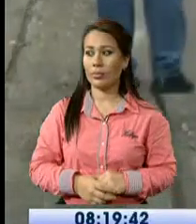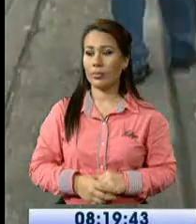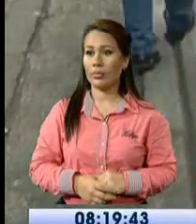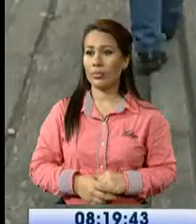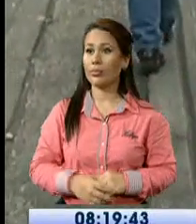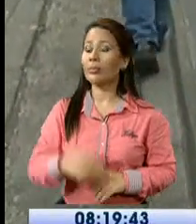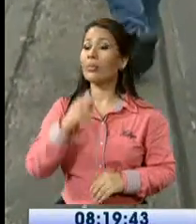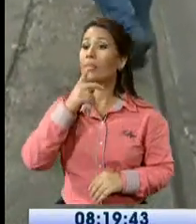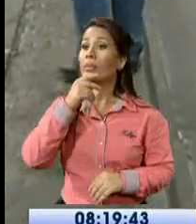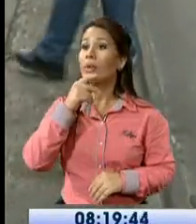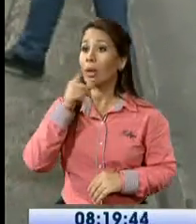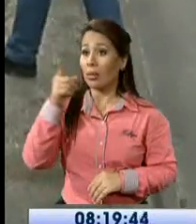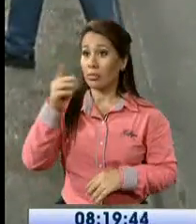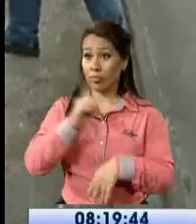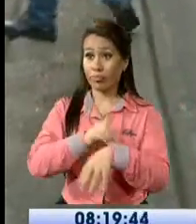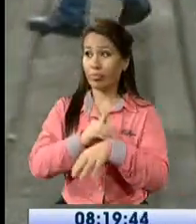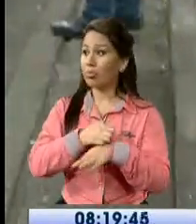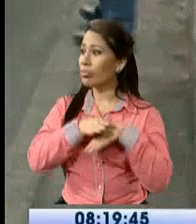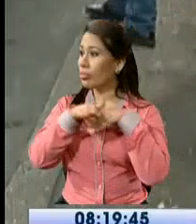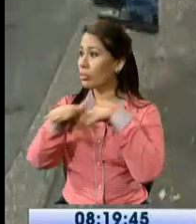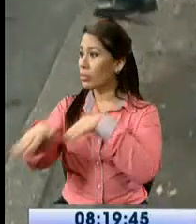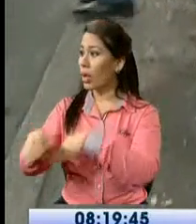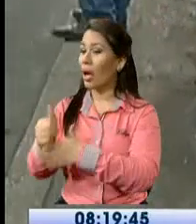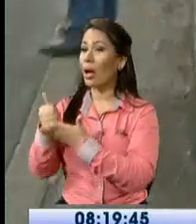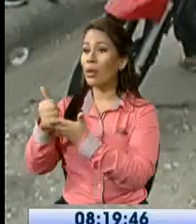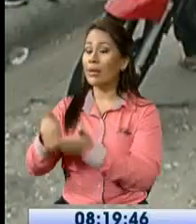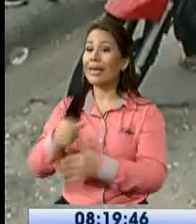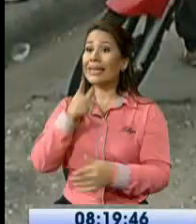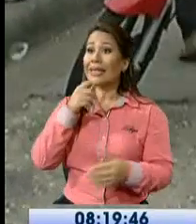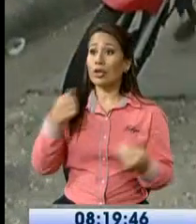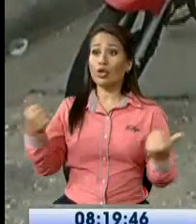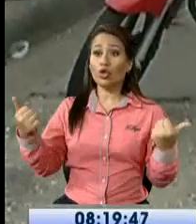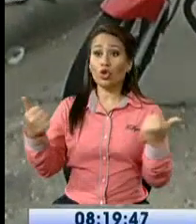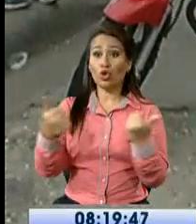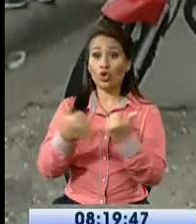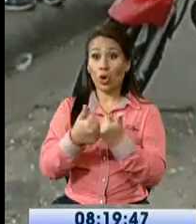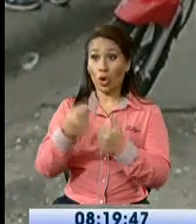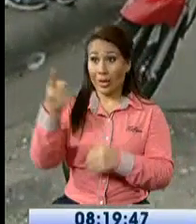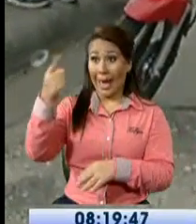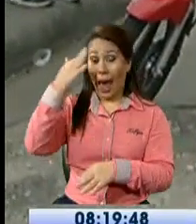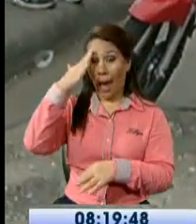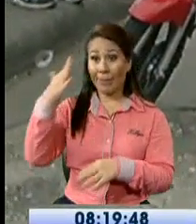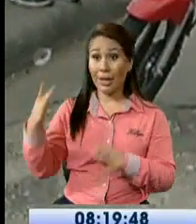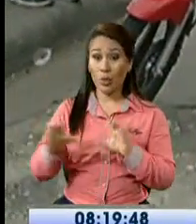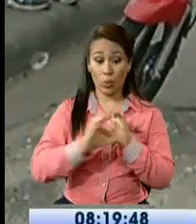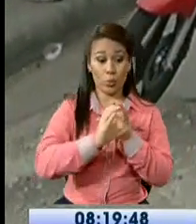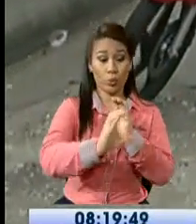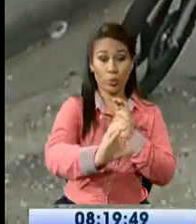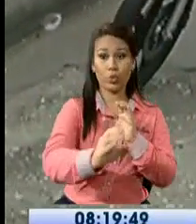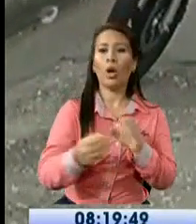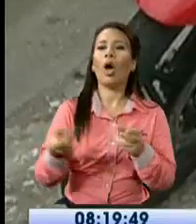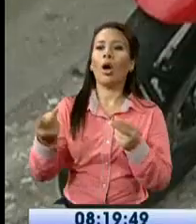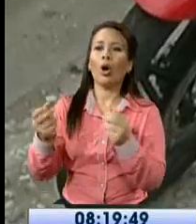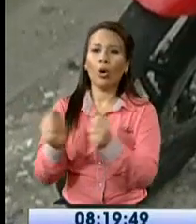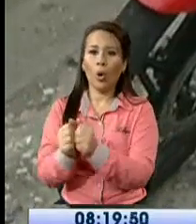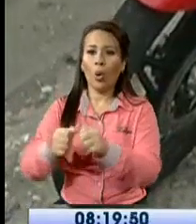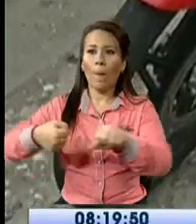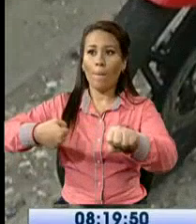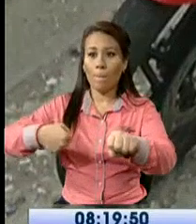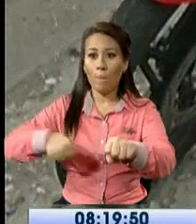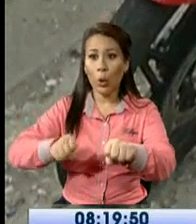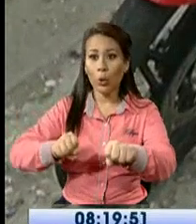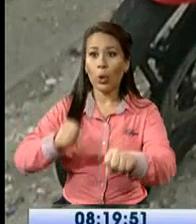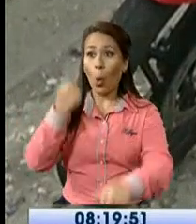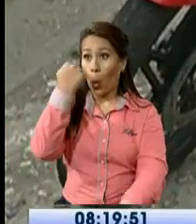Los paramédicos llegaron a los pocos minutos de reportado el choque entre esta furgoneta y los ocupantes de esta motocicleta en